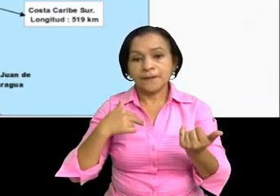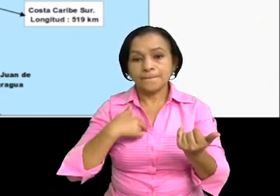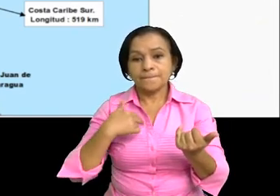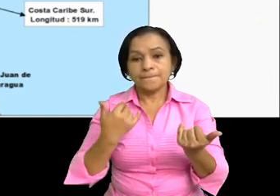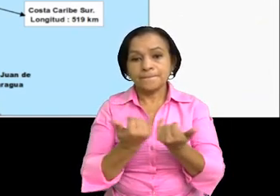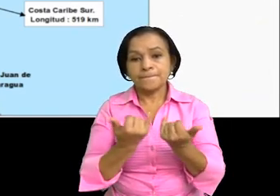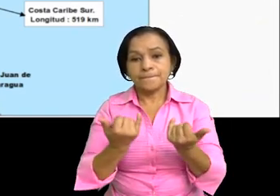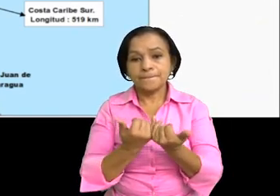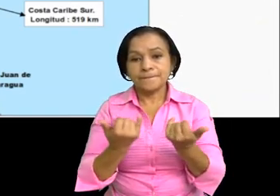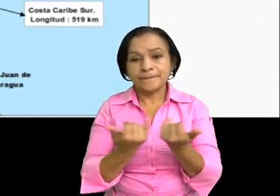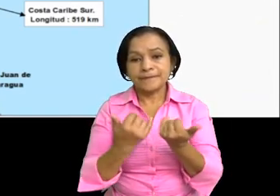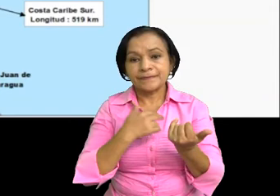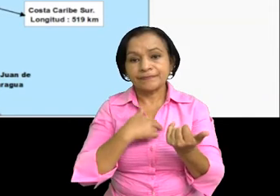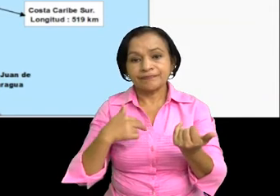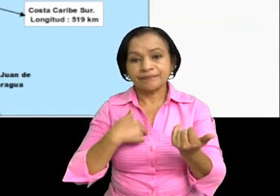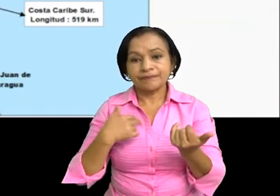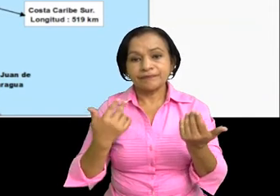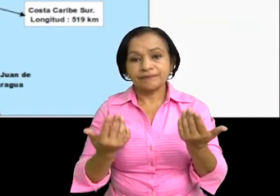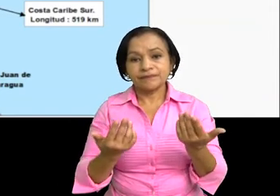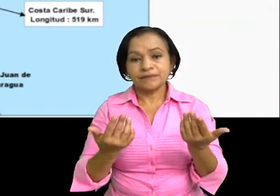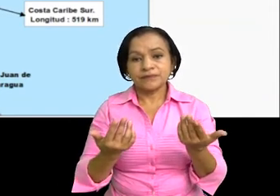sí, sí, estratégico